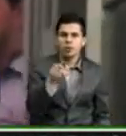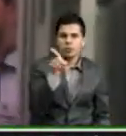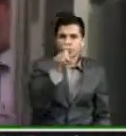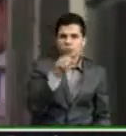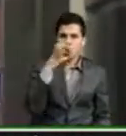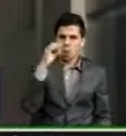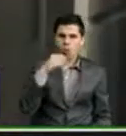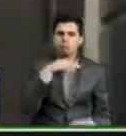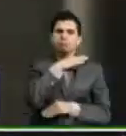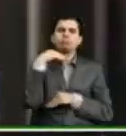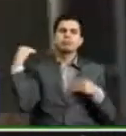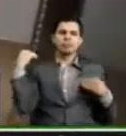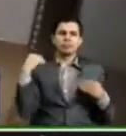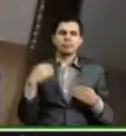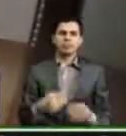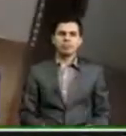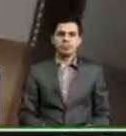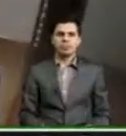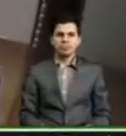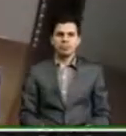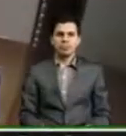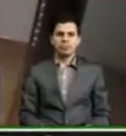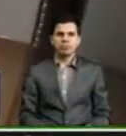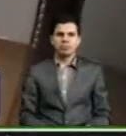el hombre dividido.